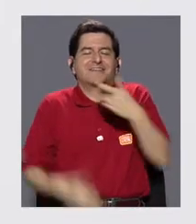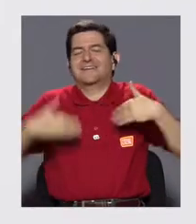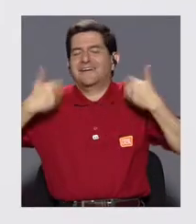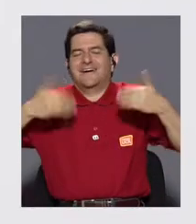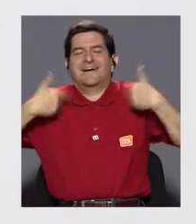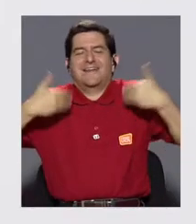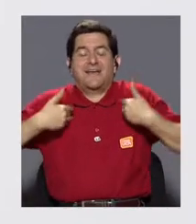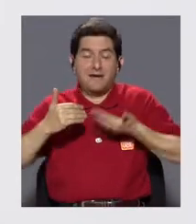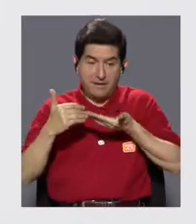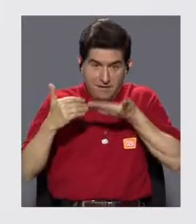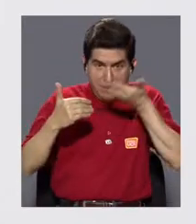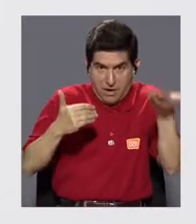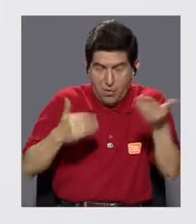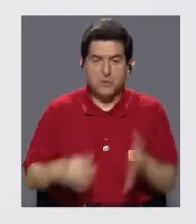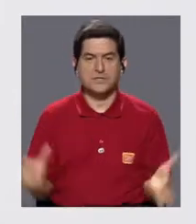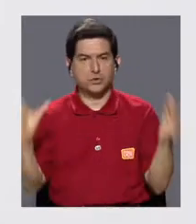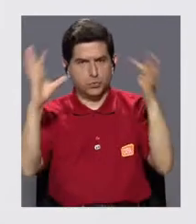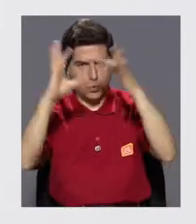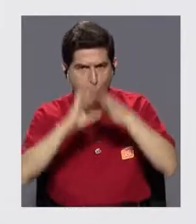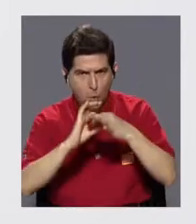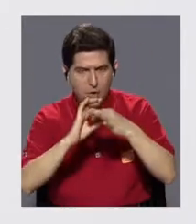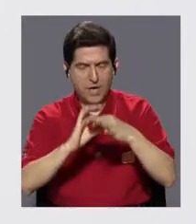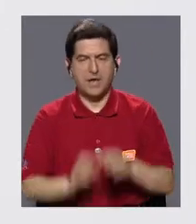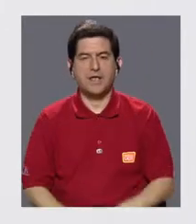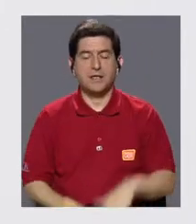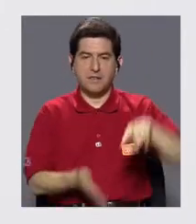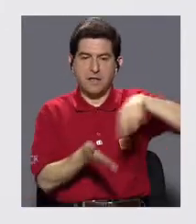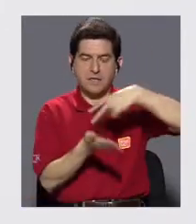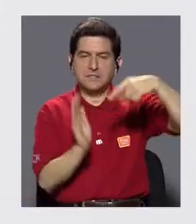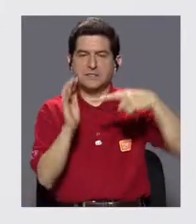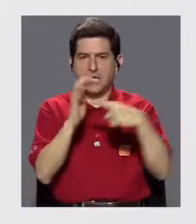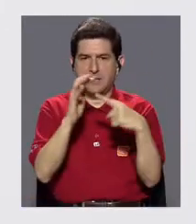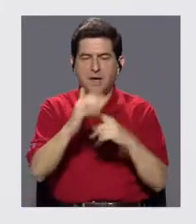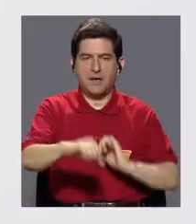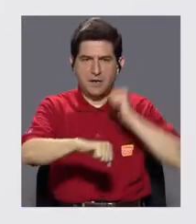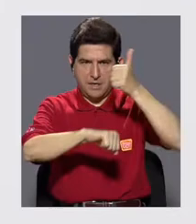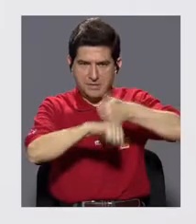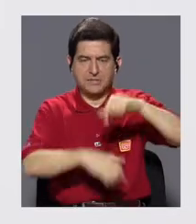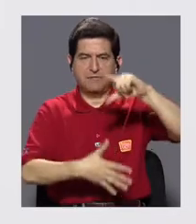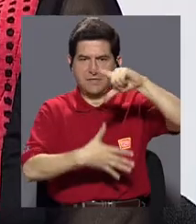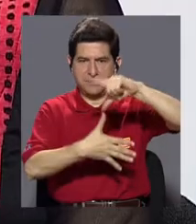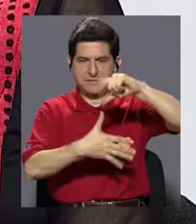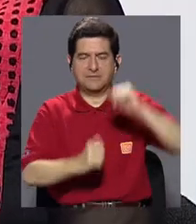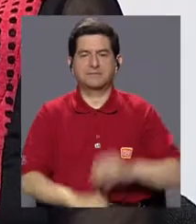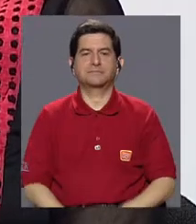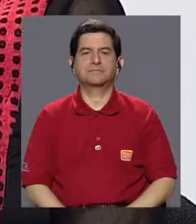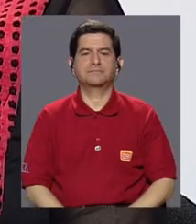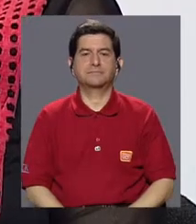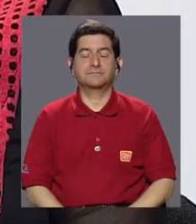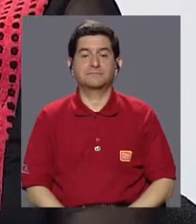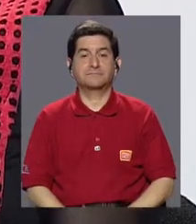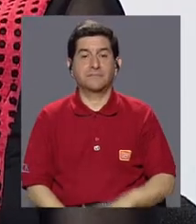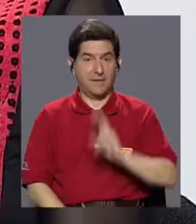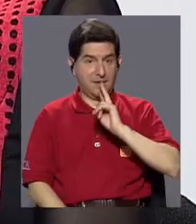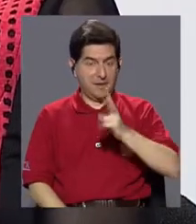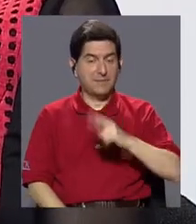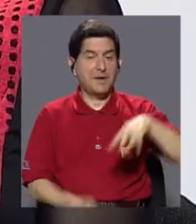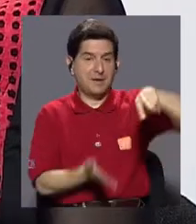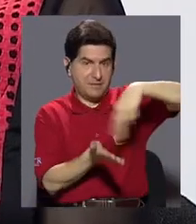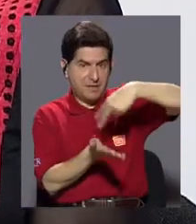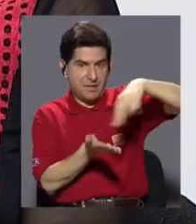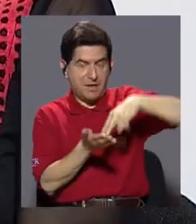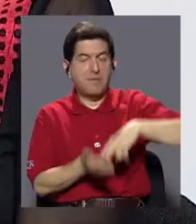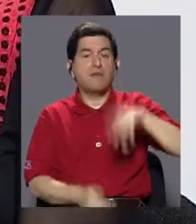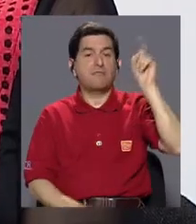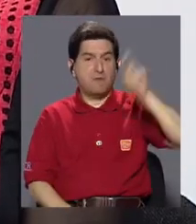la alegría son elementos que van ligados al baile popular creado en américa latina' entonces definitivamente el baile